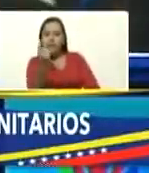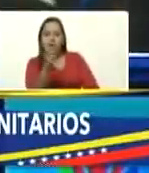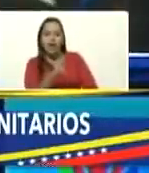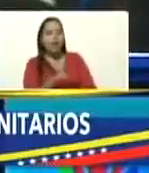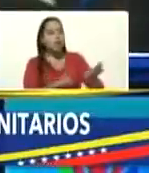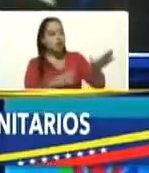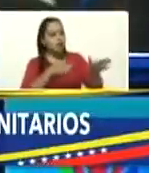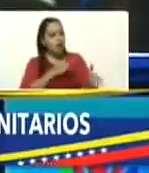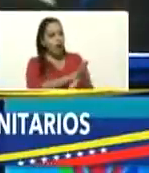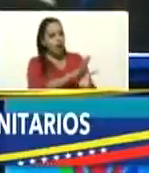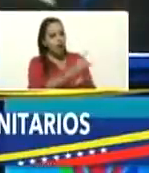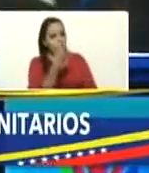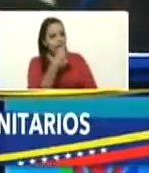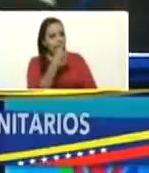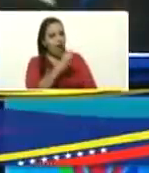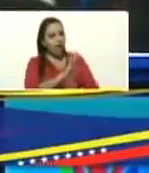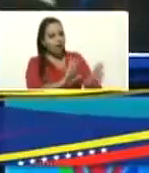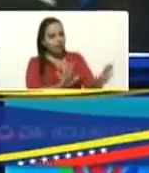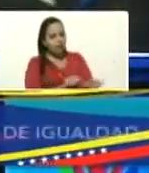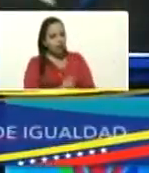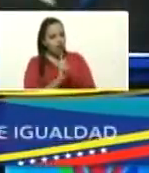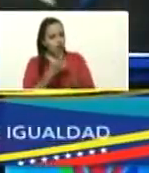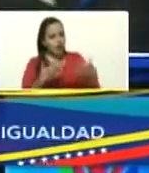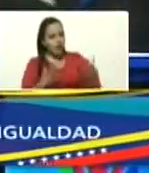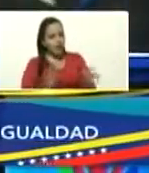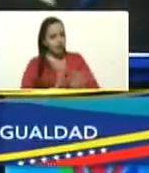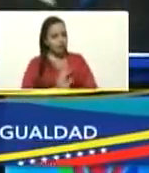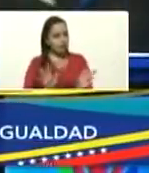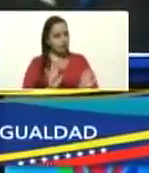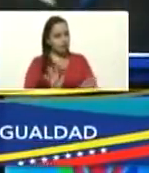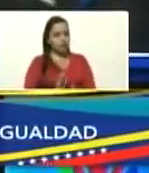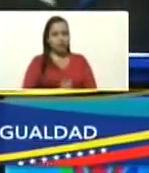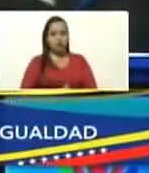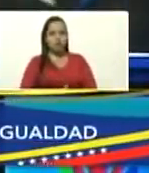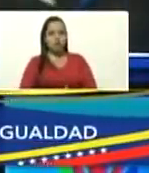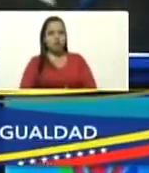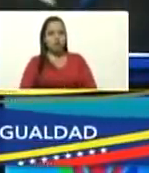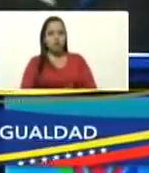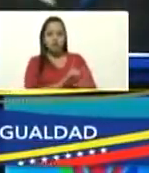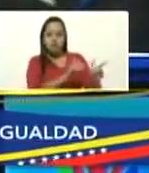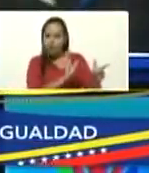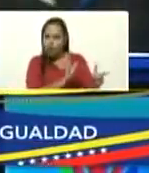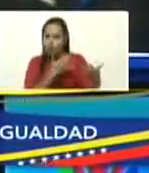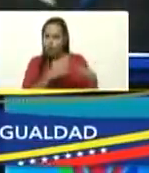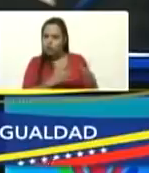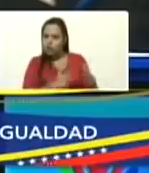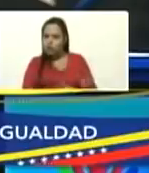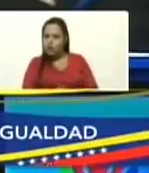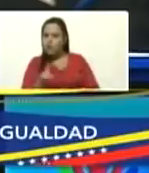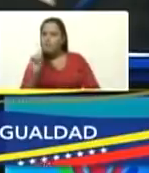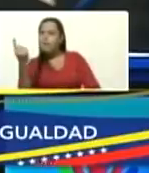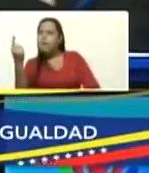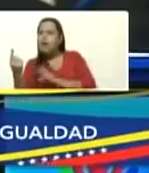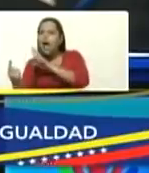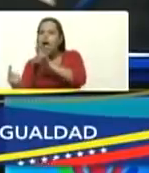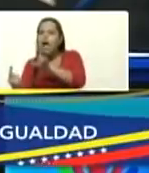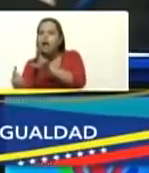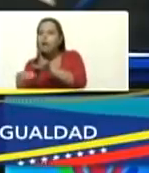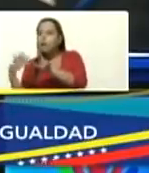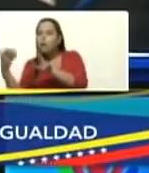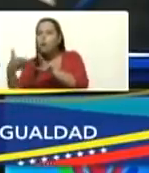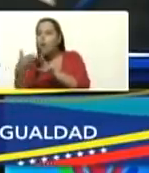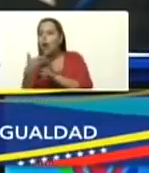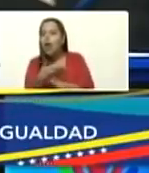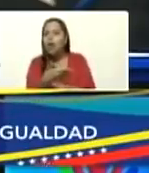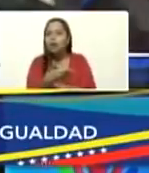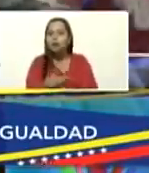Terán. No te pongas nervioso. Deja los nervios. La primera R es la R